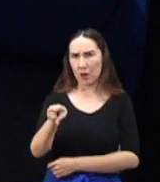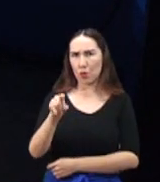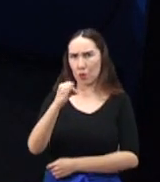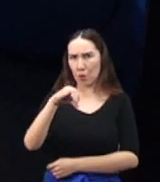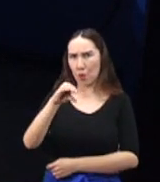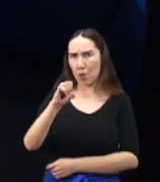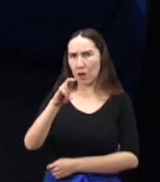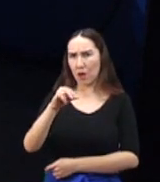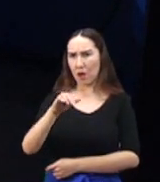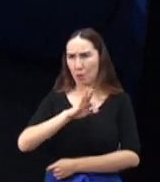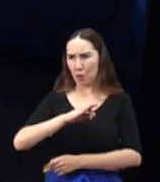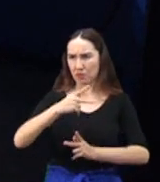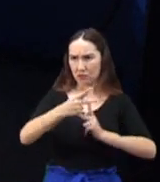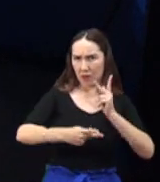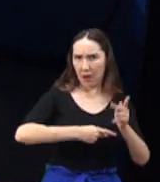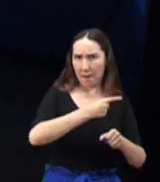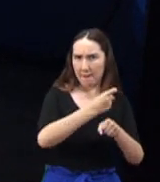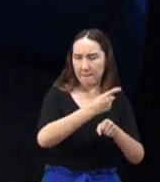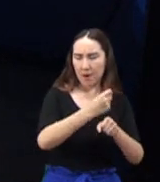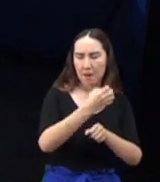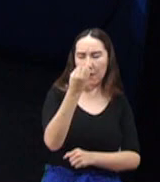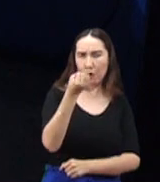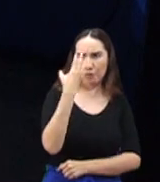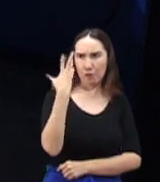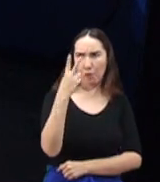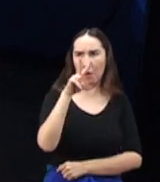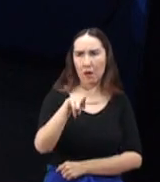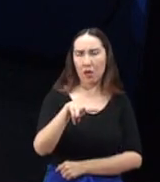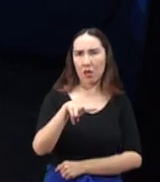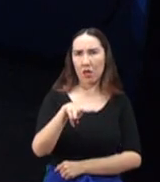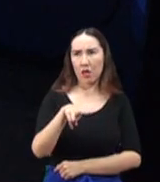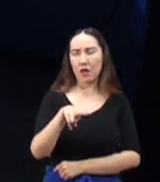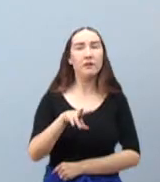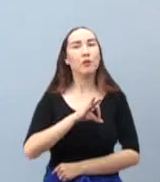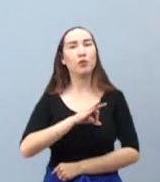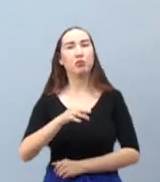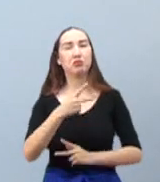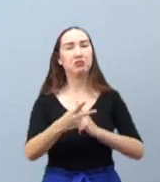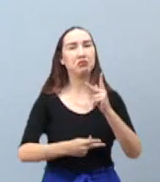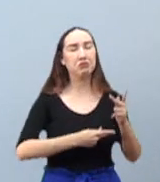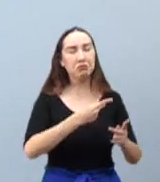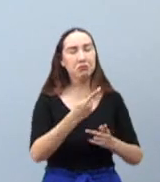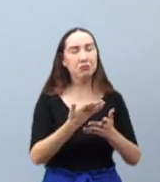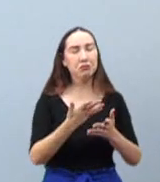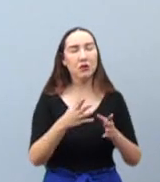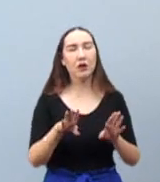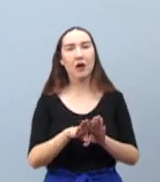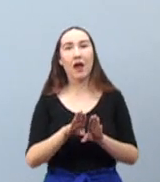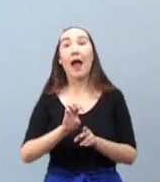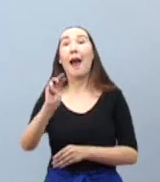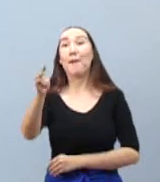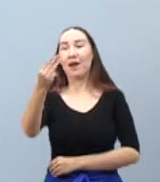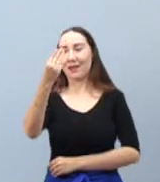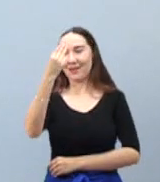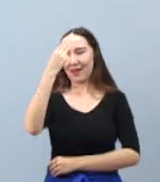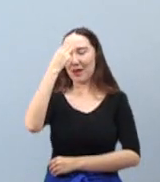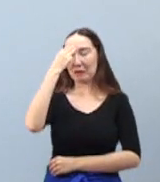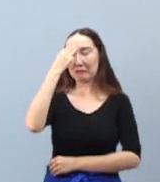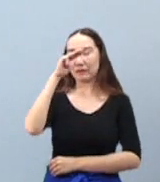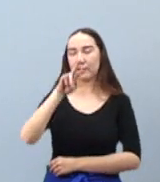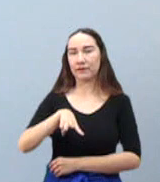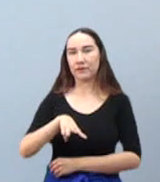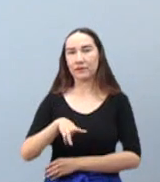precisamente al primer foro fuera de la sí. De la uno capital, estuvo muy centaviado, el de Matehuala. Sí, centaviado,